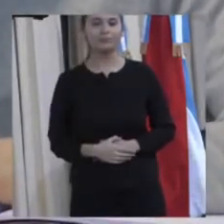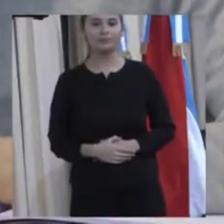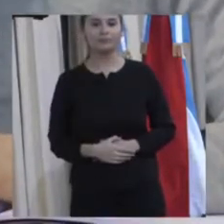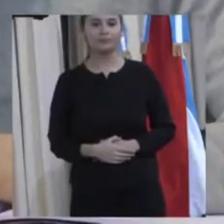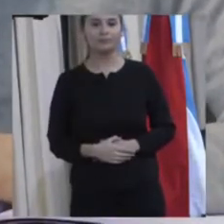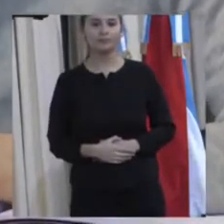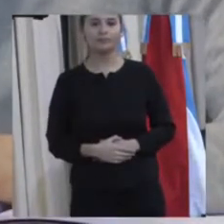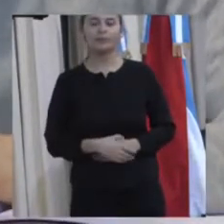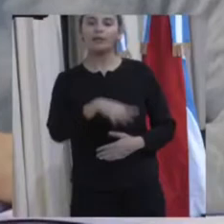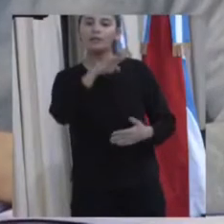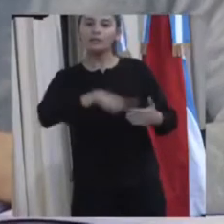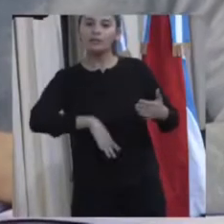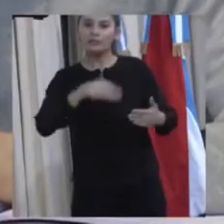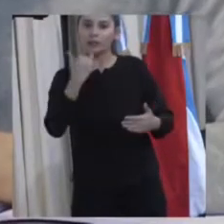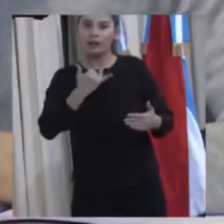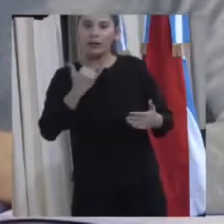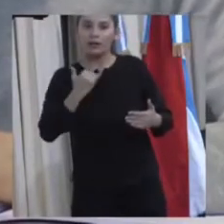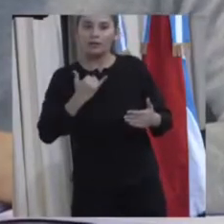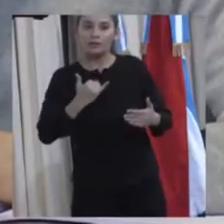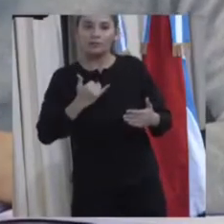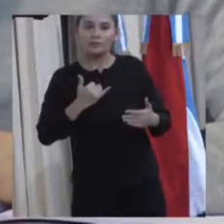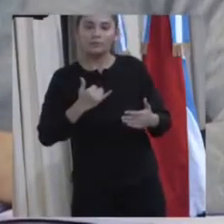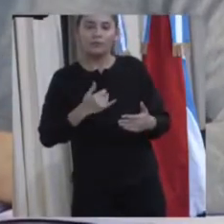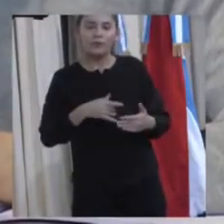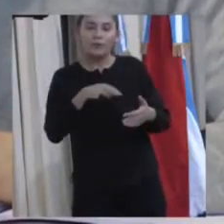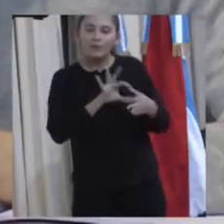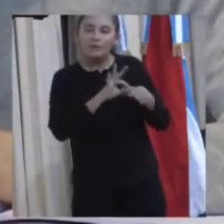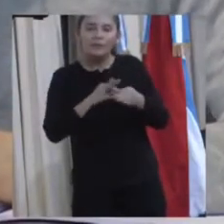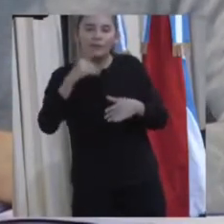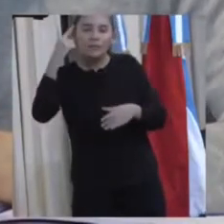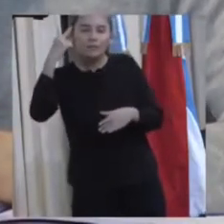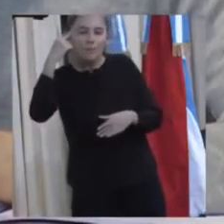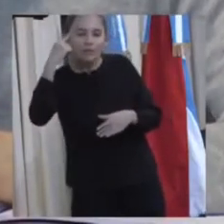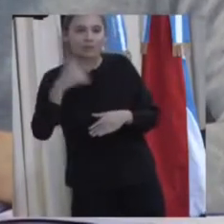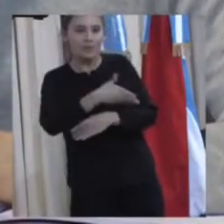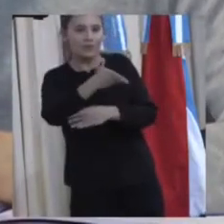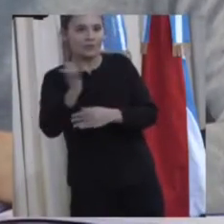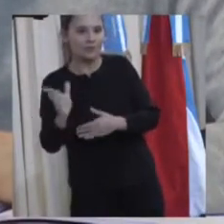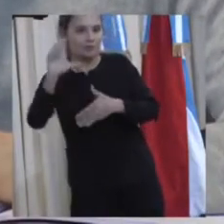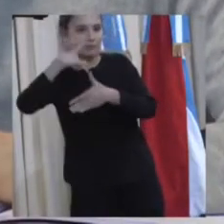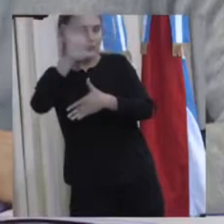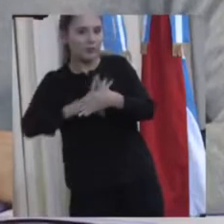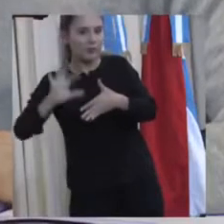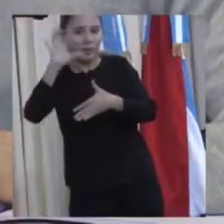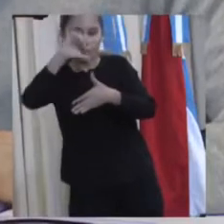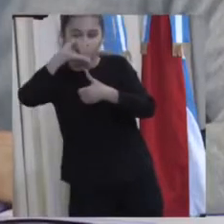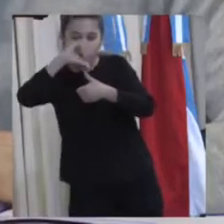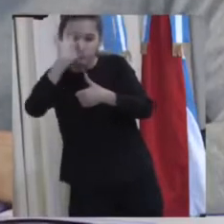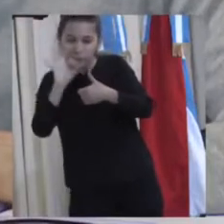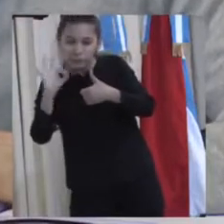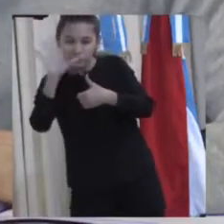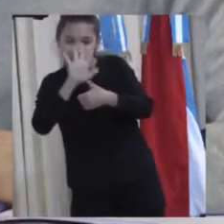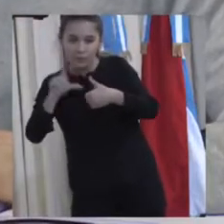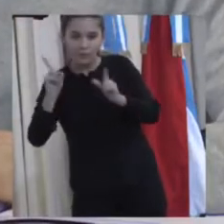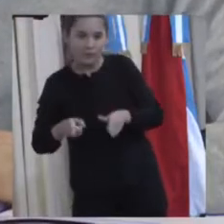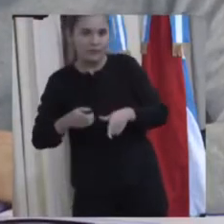de los textos que ha tenido de un gran calado en el pensamiento social latinoamericano y caribeño, ¿no? Las verdades